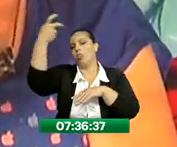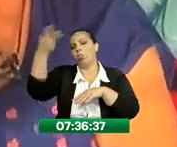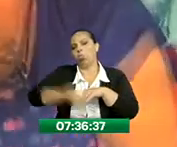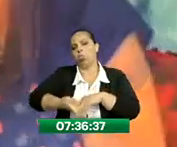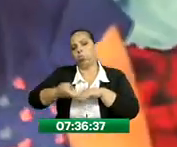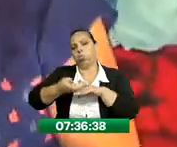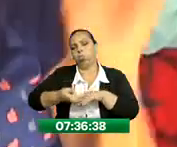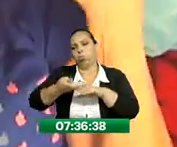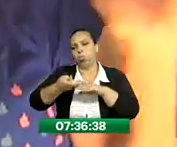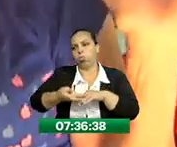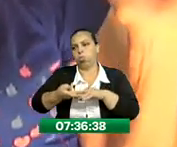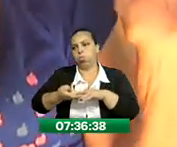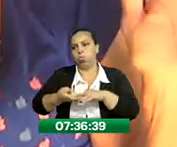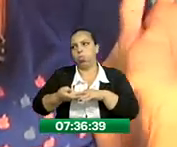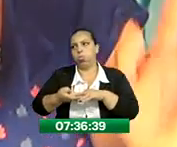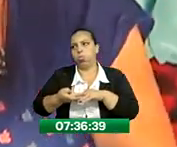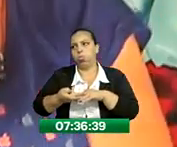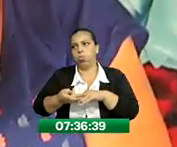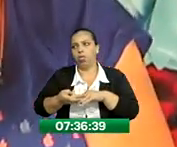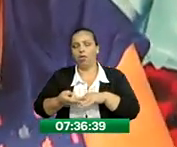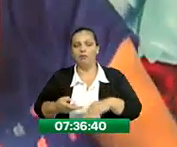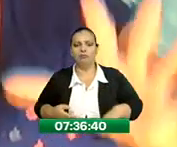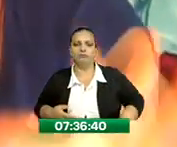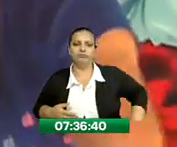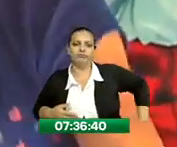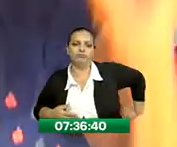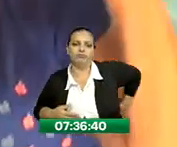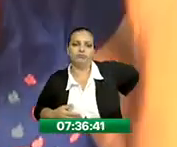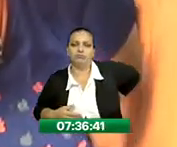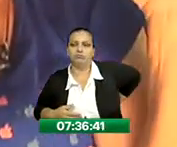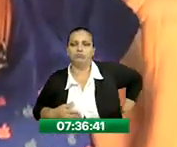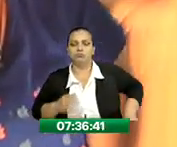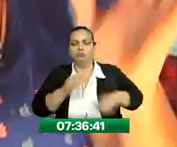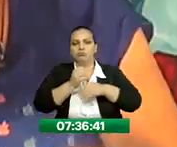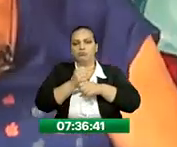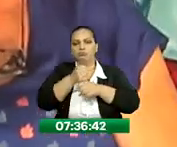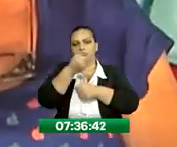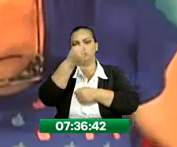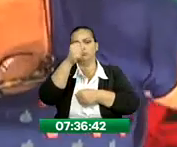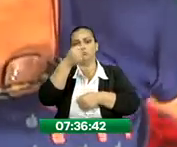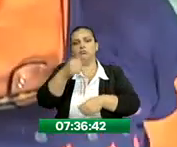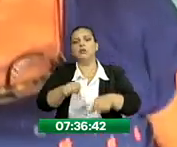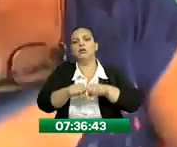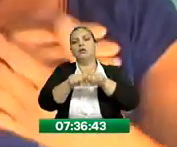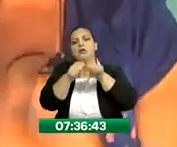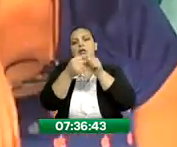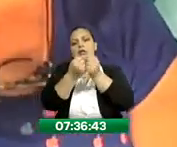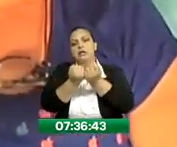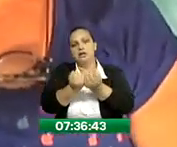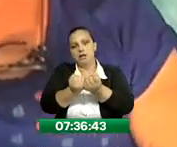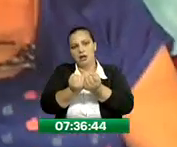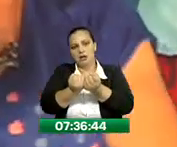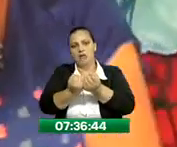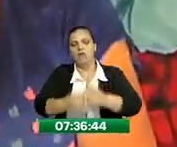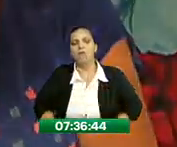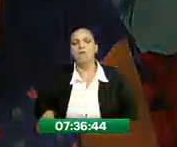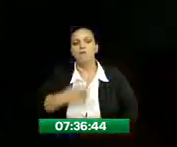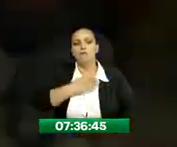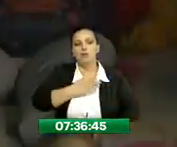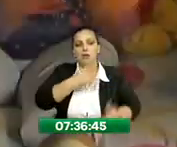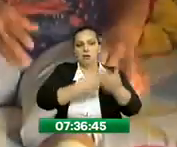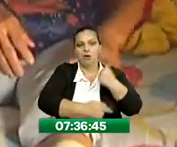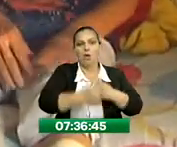pierna. He caído y ella dijo no hacer nada malo y cuando acuerdas que ya no pude caminar, me llevó a mi hijo cargada en peso al